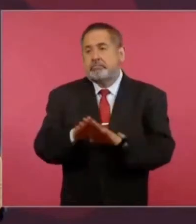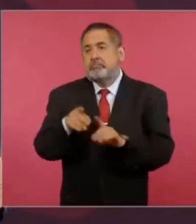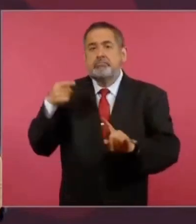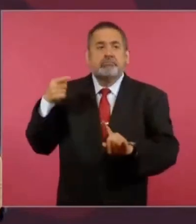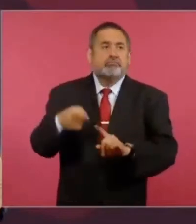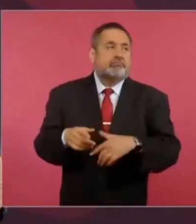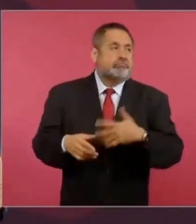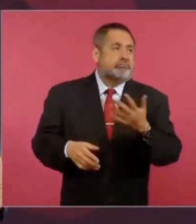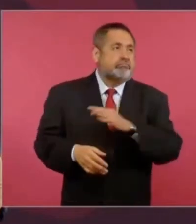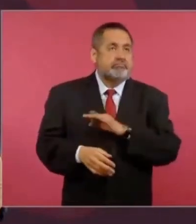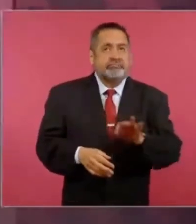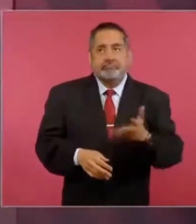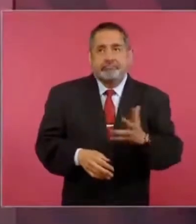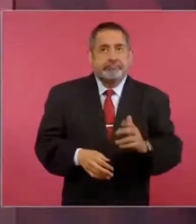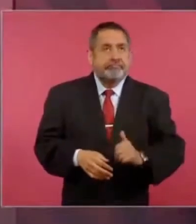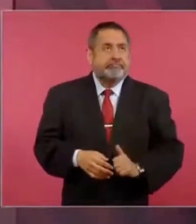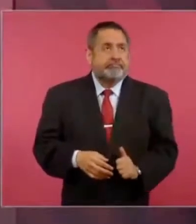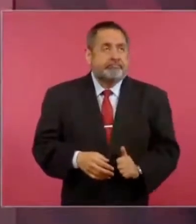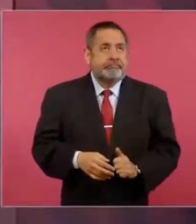de